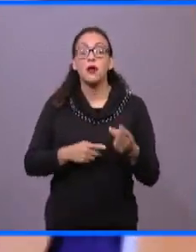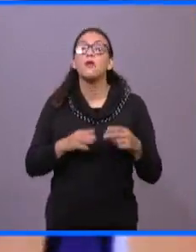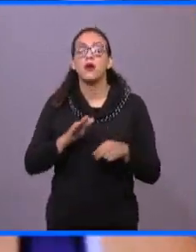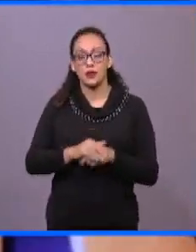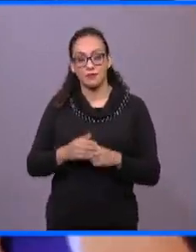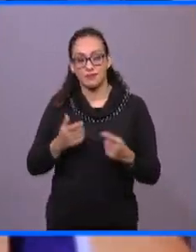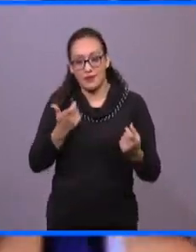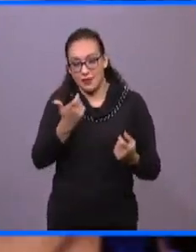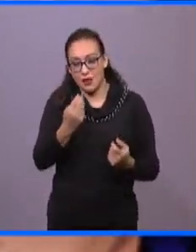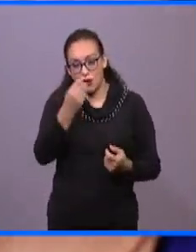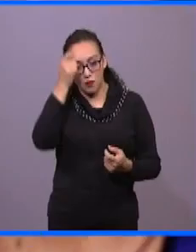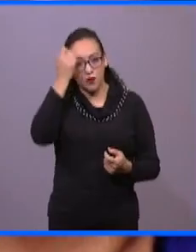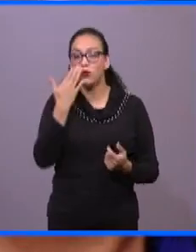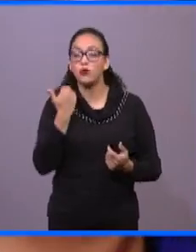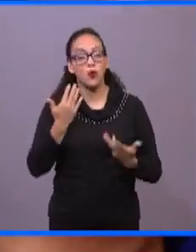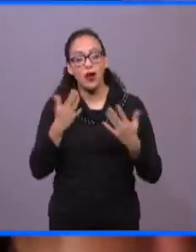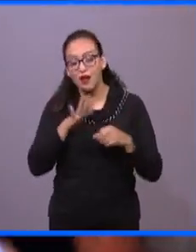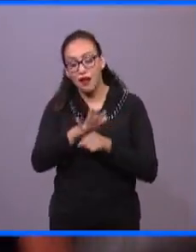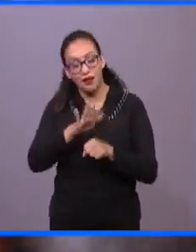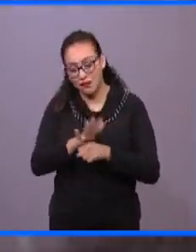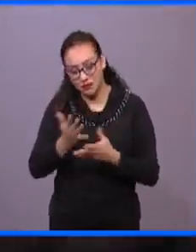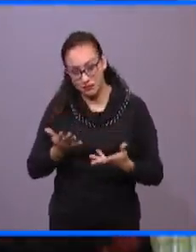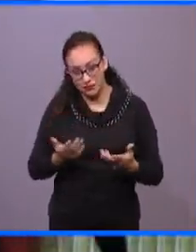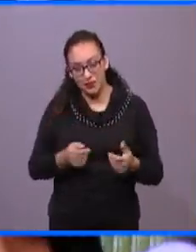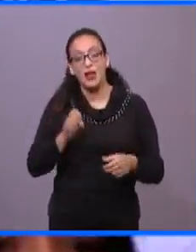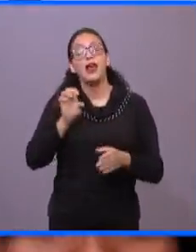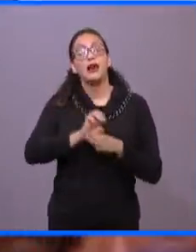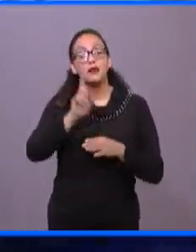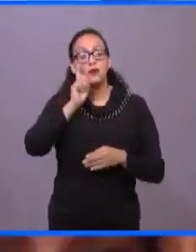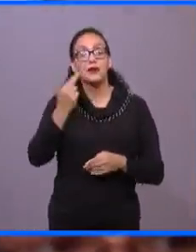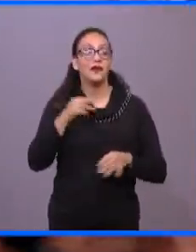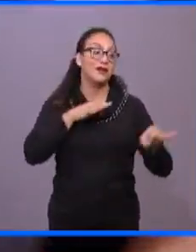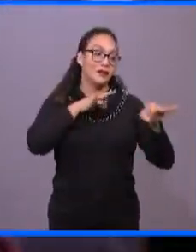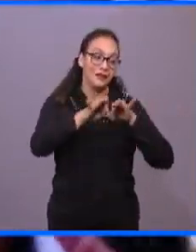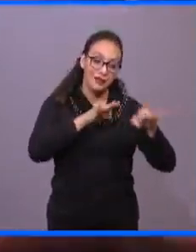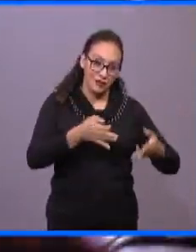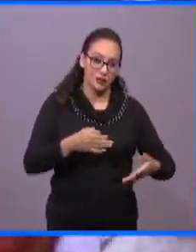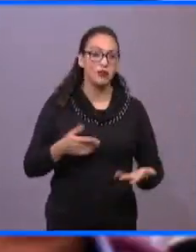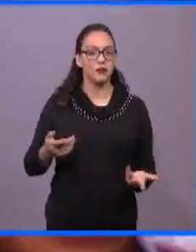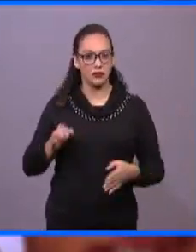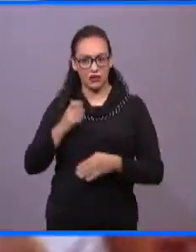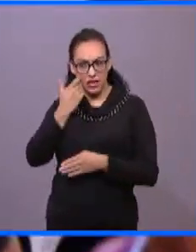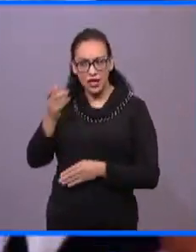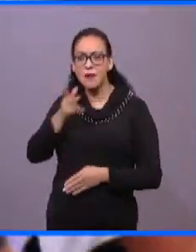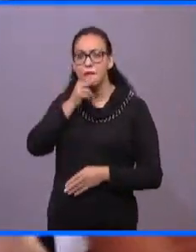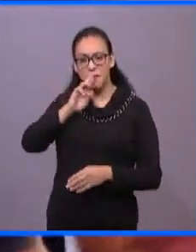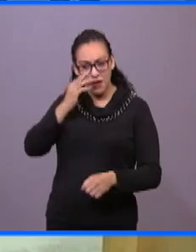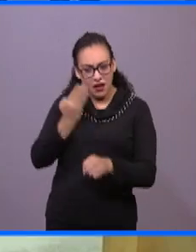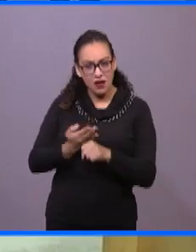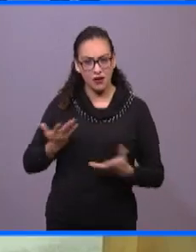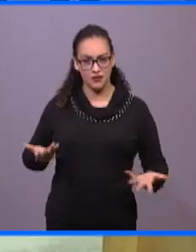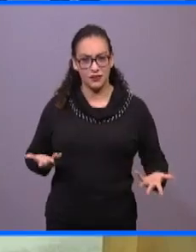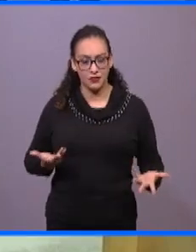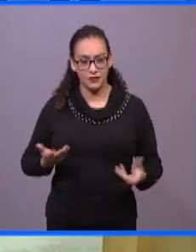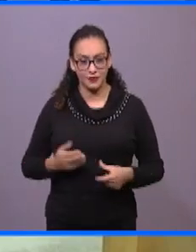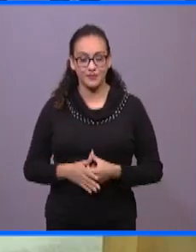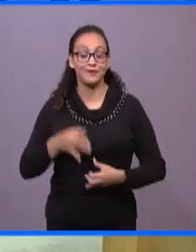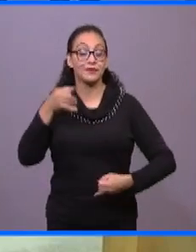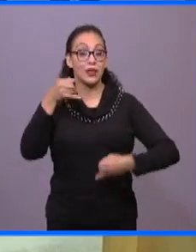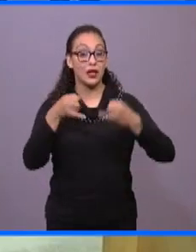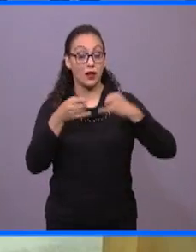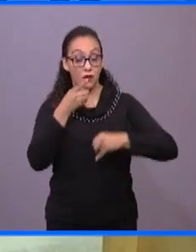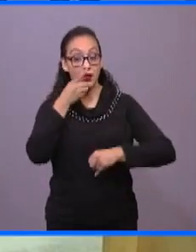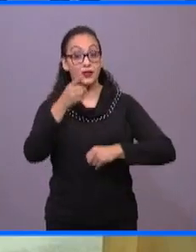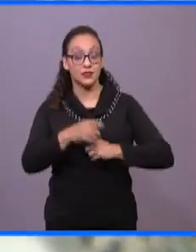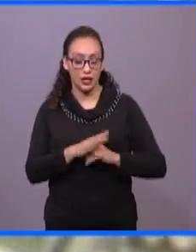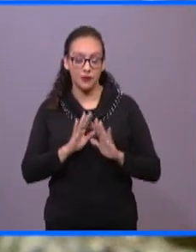cuidar a las niñas y trabajar, así como la necesidad de que el padre asuma su responsabilidad económica. El juez de distrito aseguró